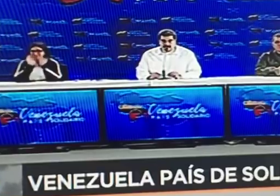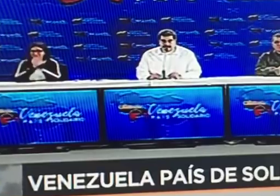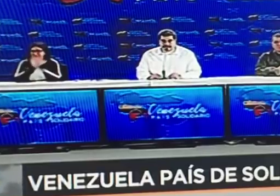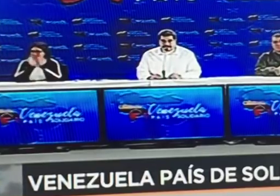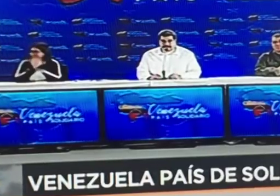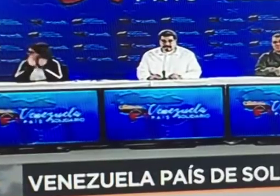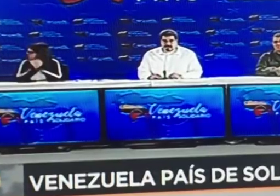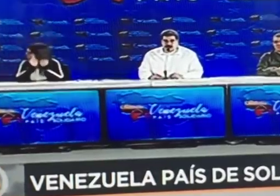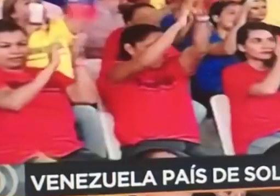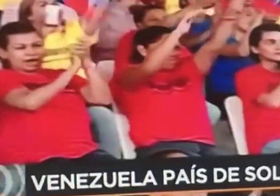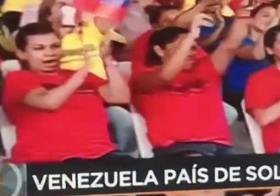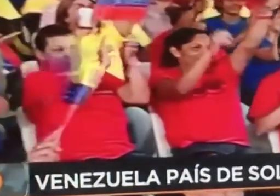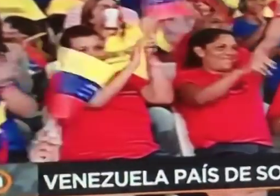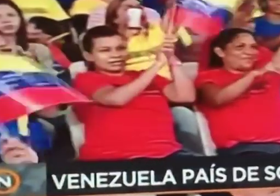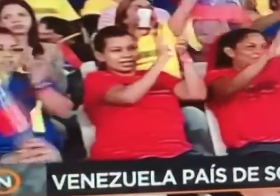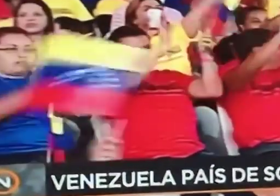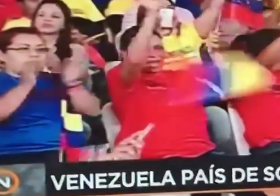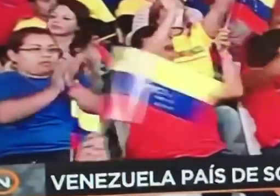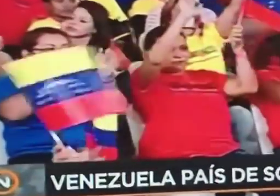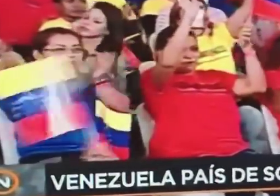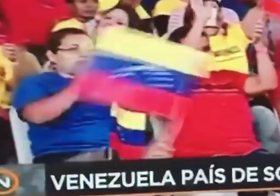de Maduro. Hoy